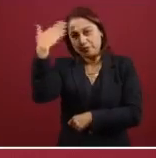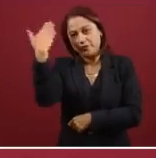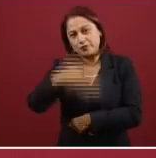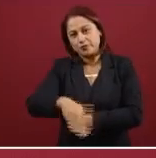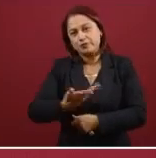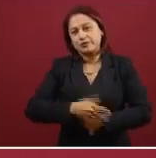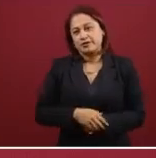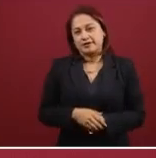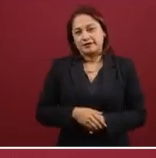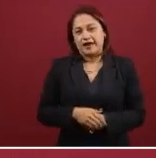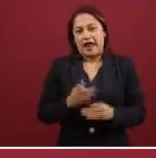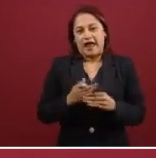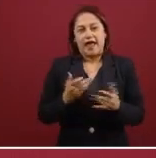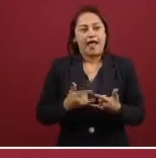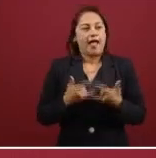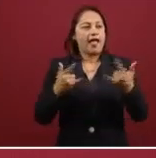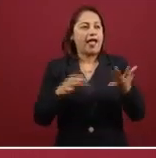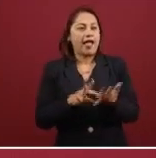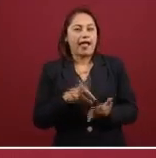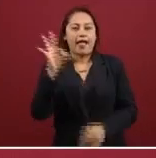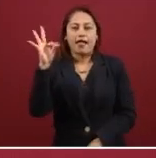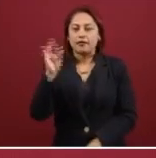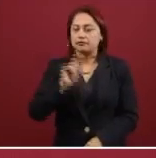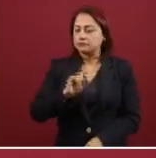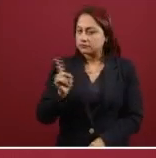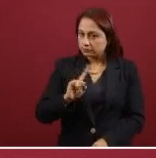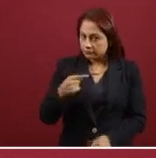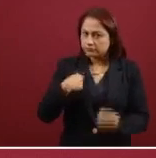no es anecdótico,